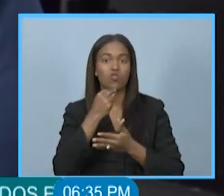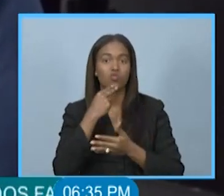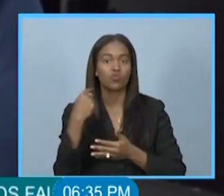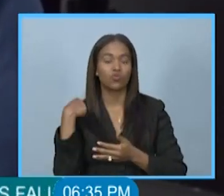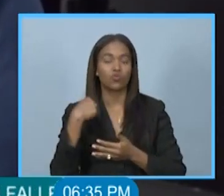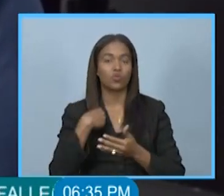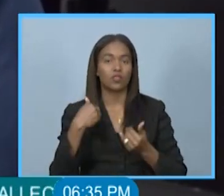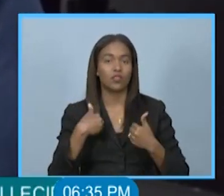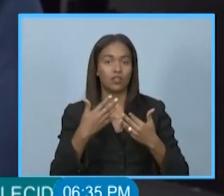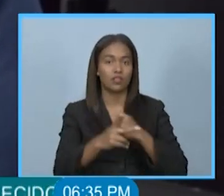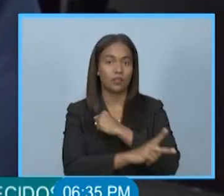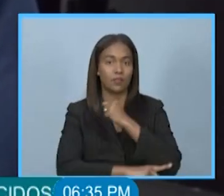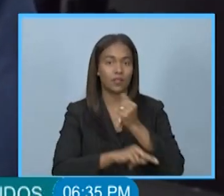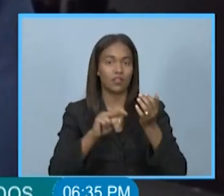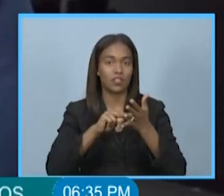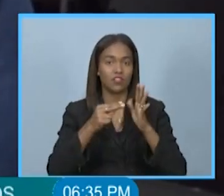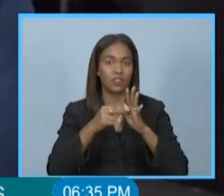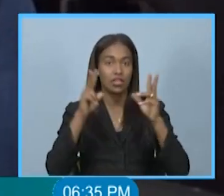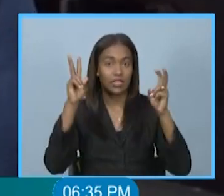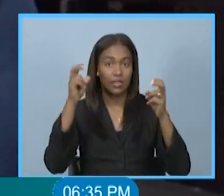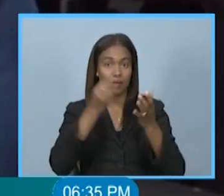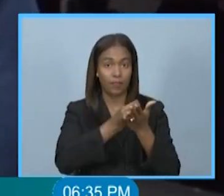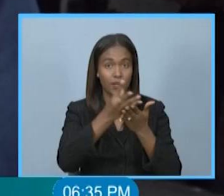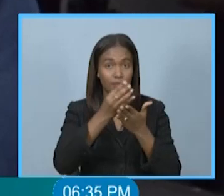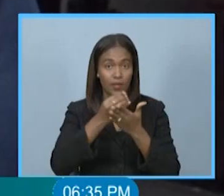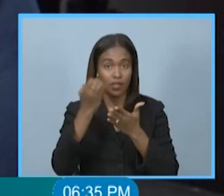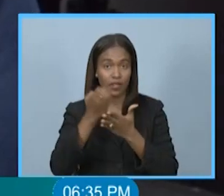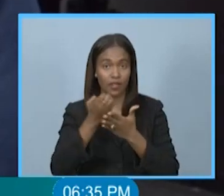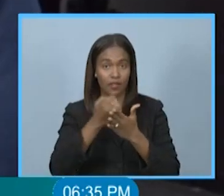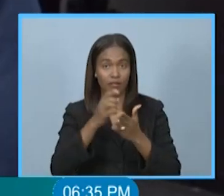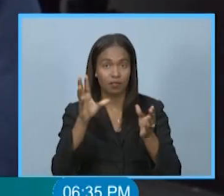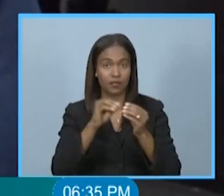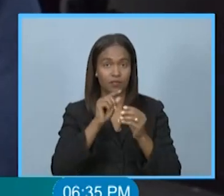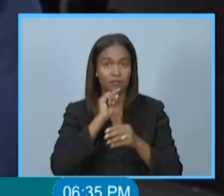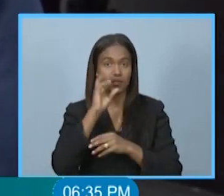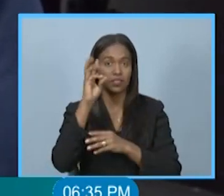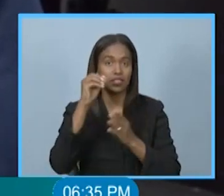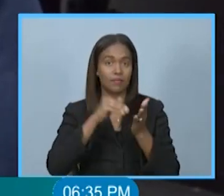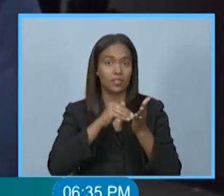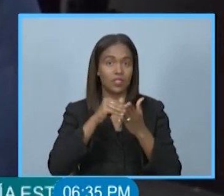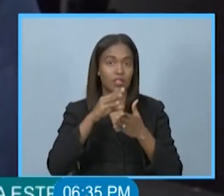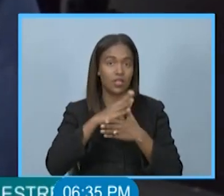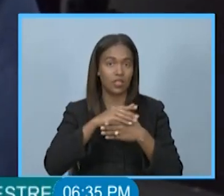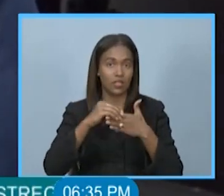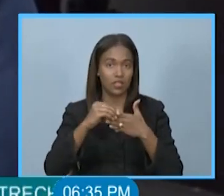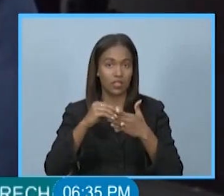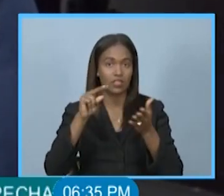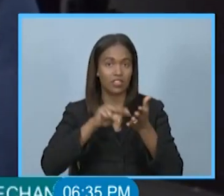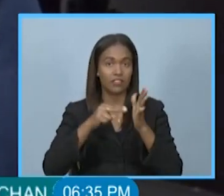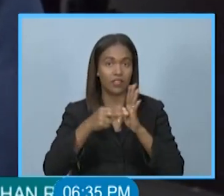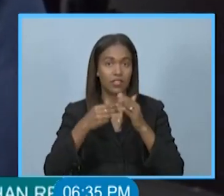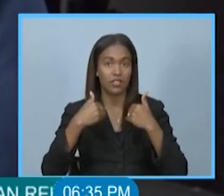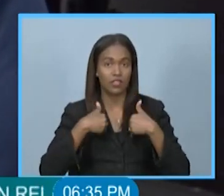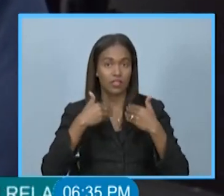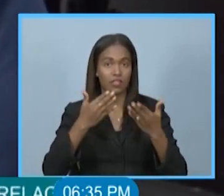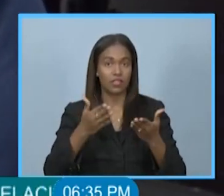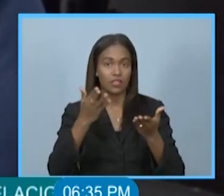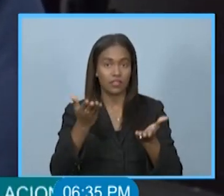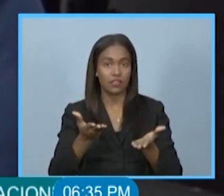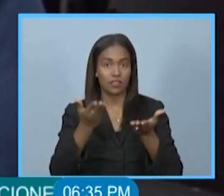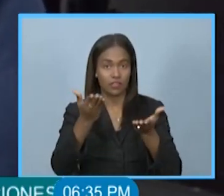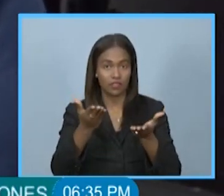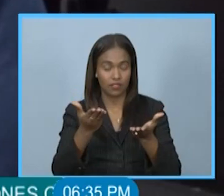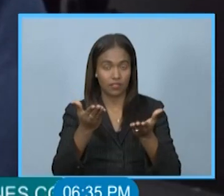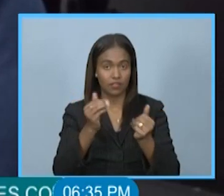destinamos a ese país estamos hablando que en términos de costos económicos serían alrededores de 60 millones de dólares que representa la esta